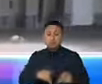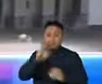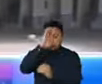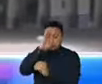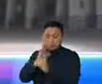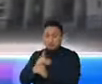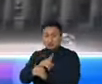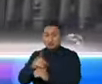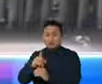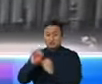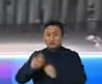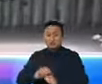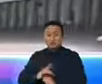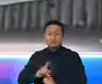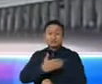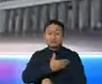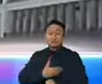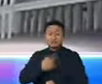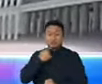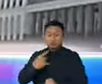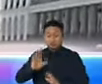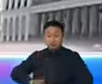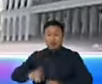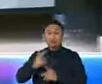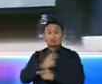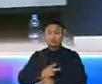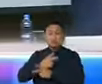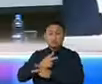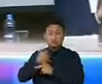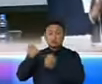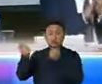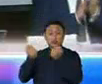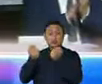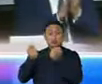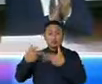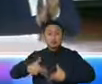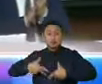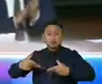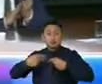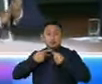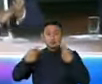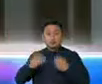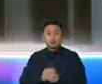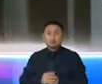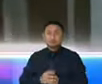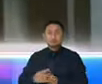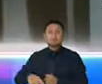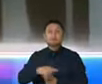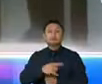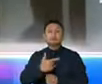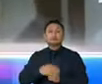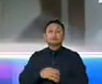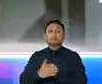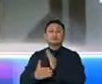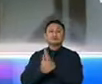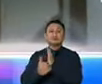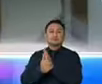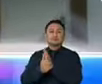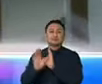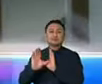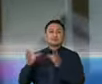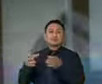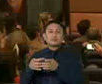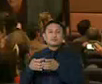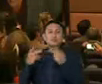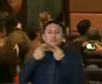en el llamado de austeridad del presidente Lenín Moreno. Estas declaraciones las realizó en un evento sobre la capacitación del sector